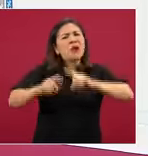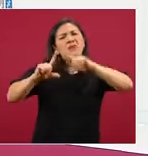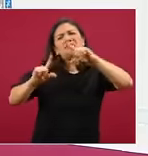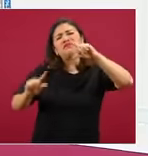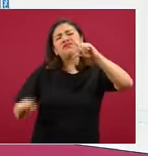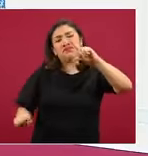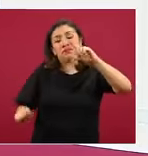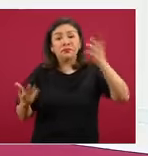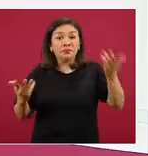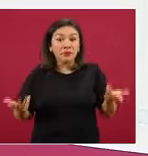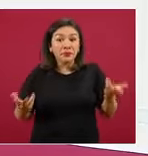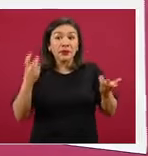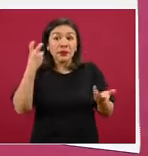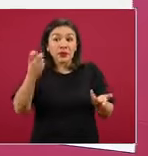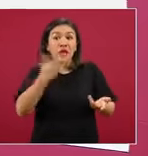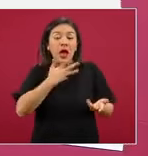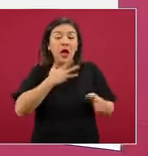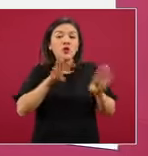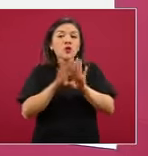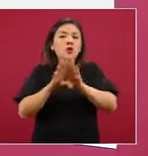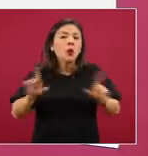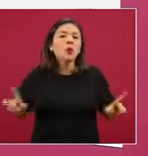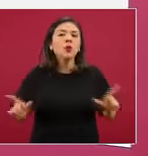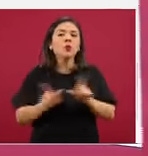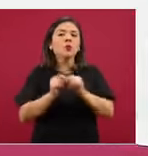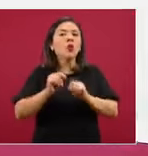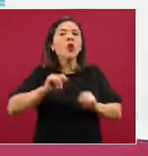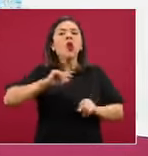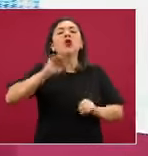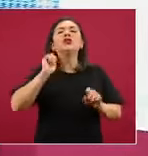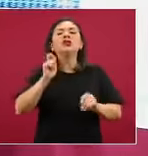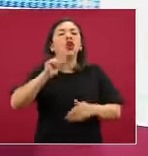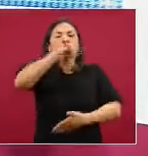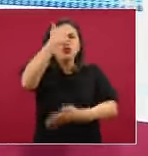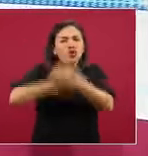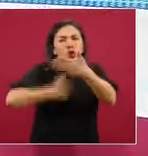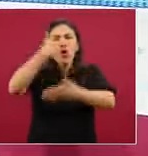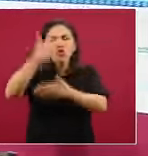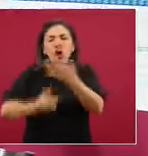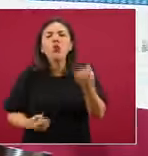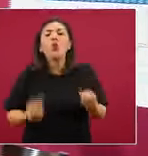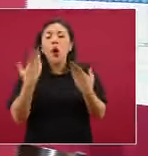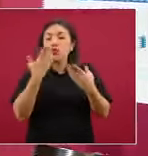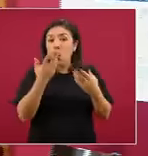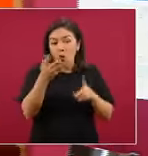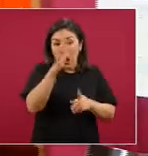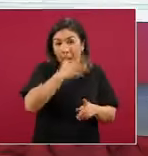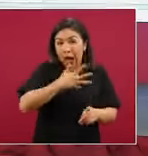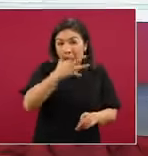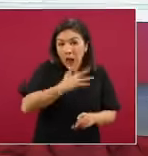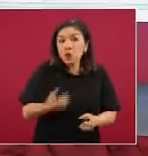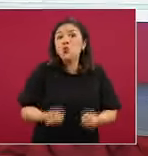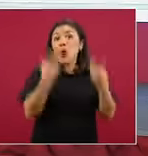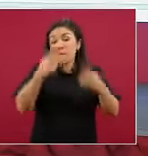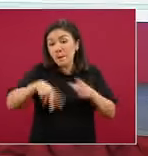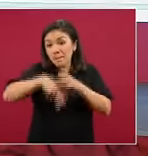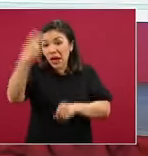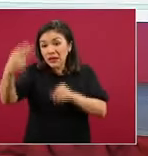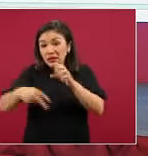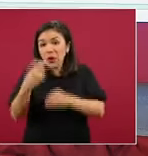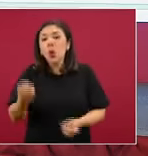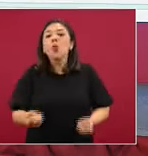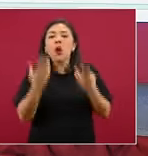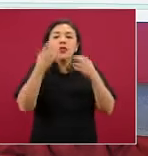requiere, y aquí tenemos el resumen del total de camas totales, las ocupadas y las disponibles. La siguiente, por